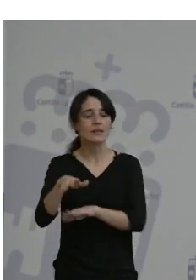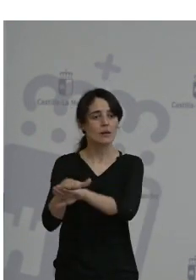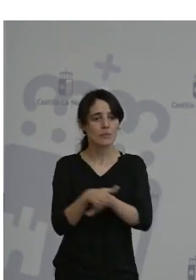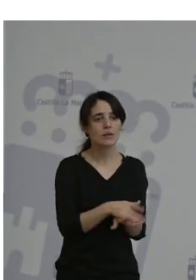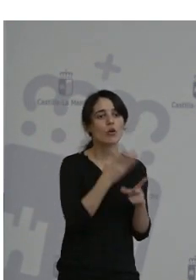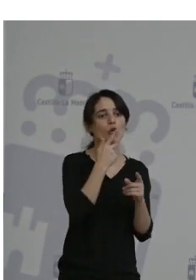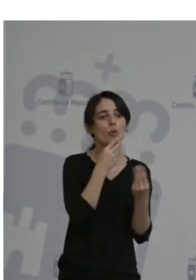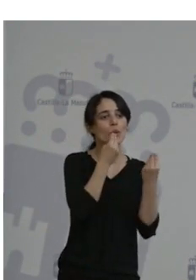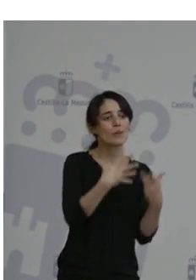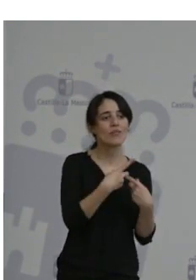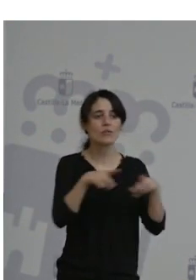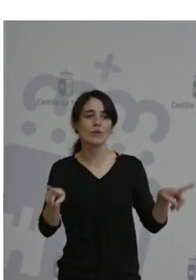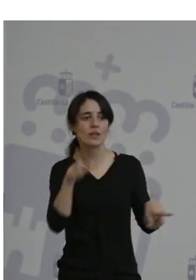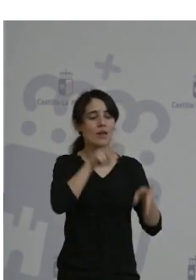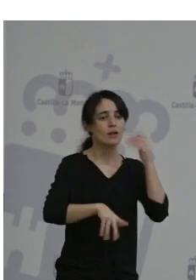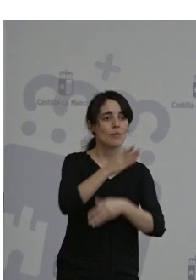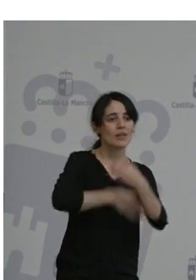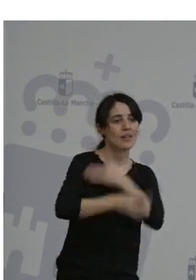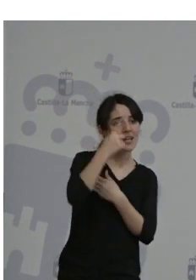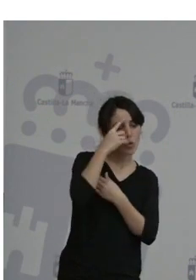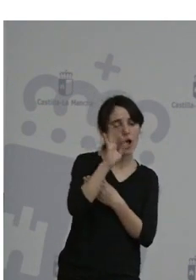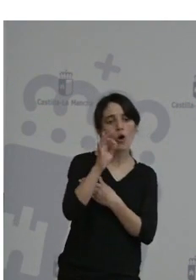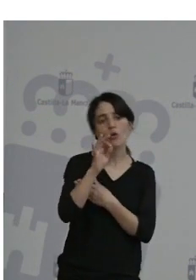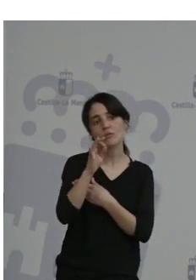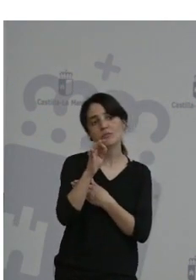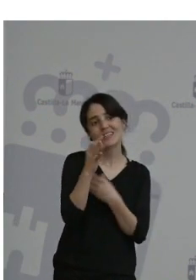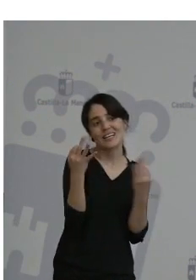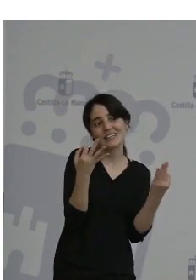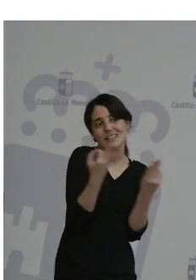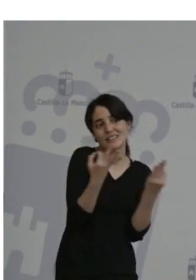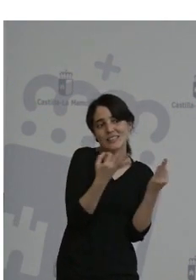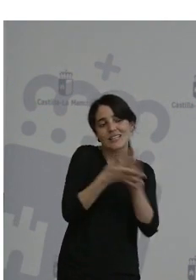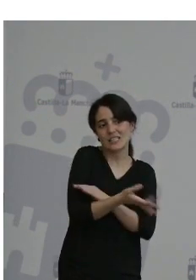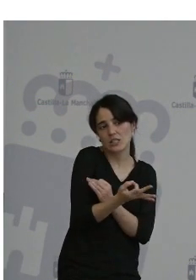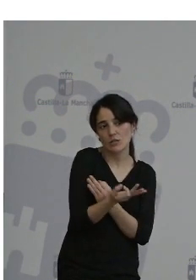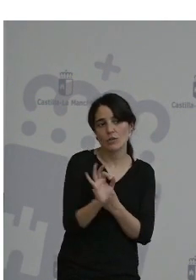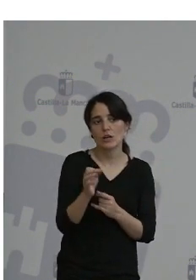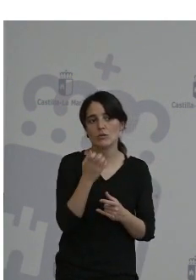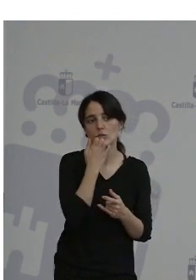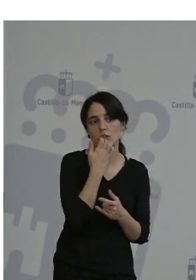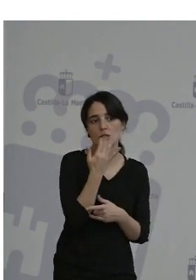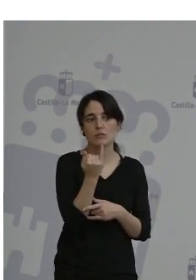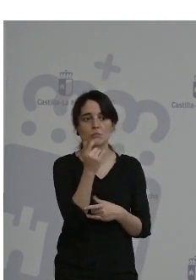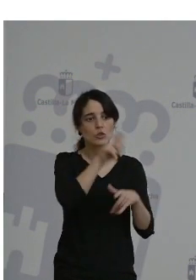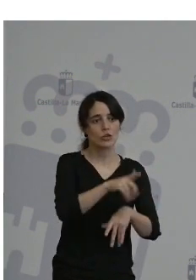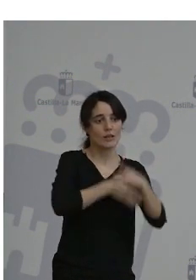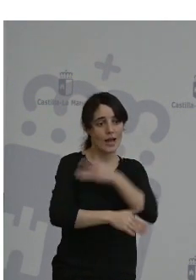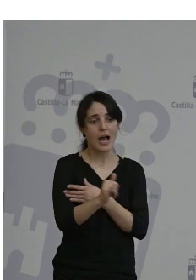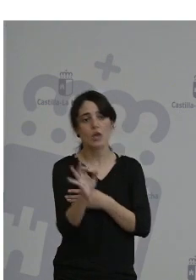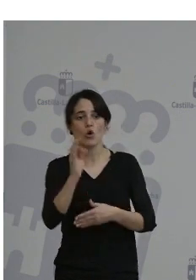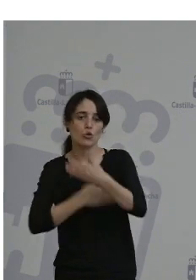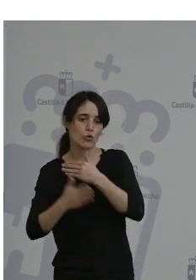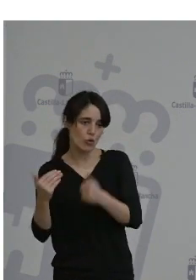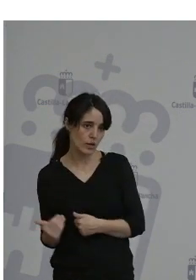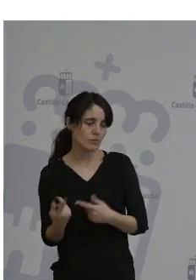y siempre, en caso de duda, dirigirnos a los equipos de valoración para que certificaran lo procedente. Por otra parte,